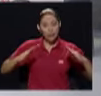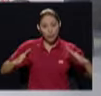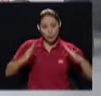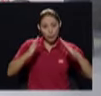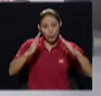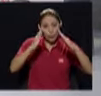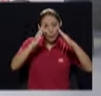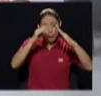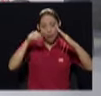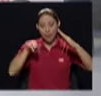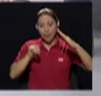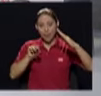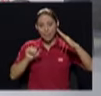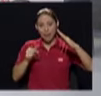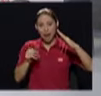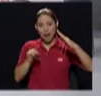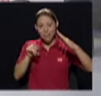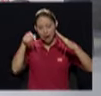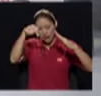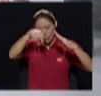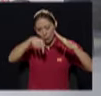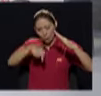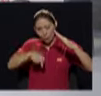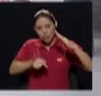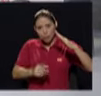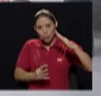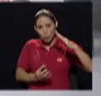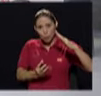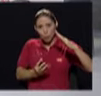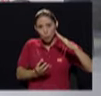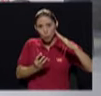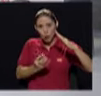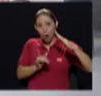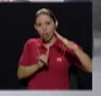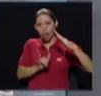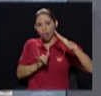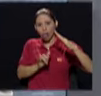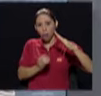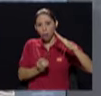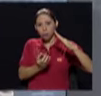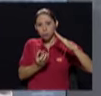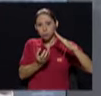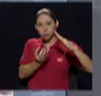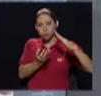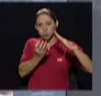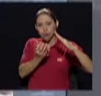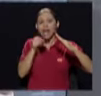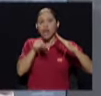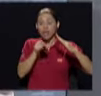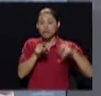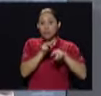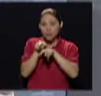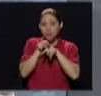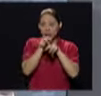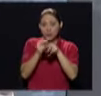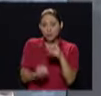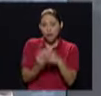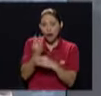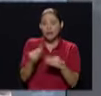está ascendiendo, si se quedó de camino, si va a seguir ascendiendo más. Y es una de las herramientas de vigilancia volcánica más